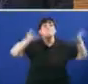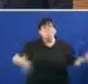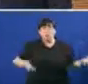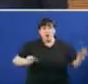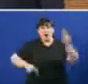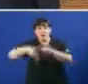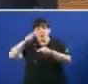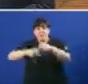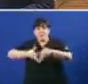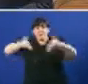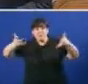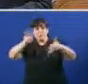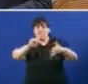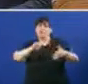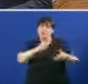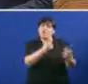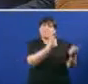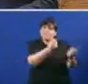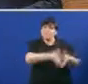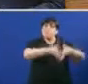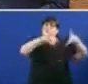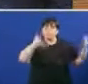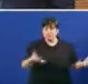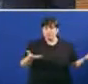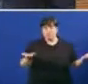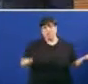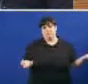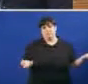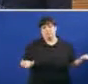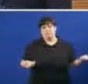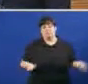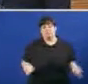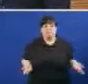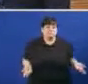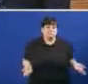faraónica. En todo caso, señoría, como vostede...